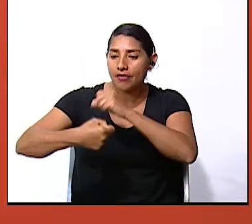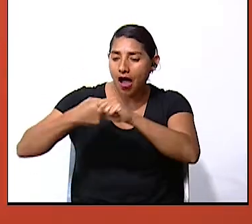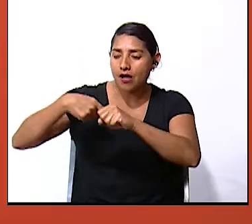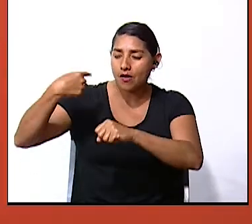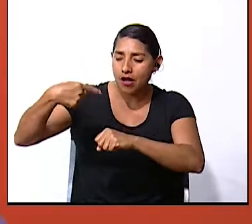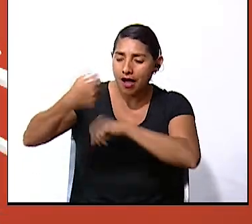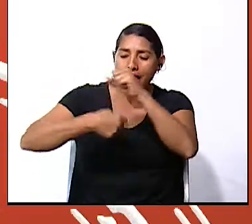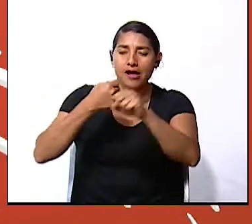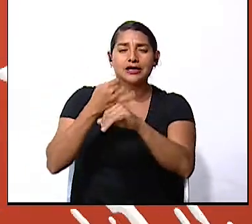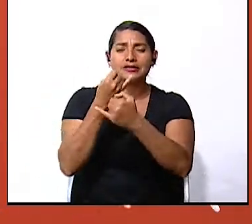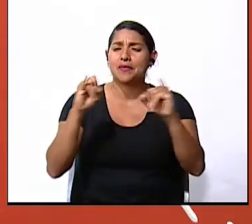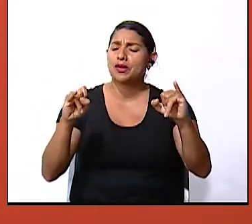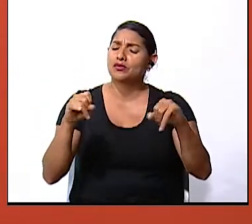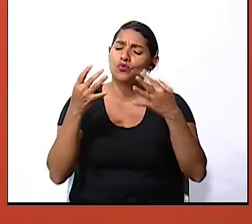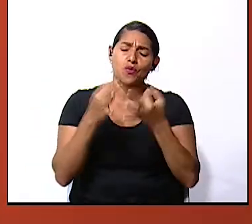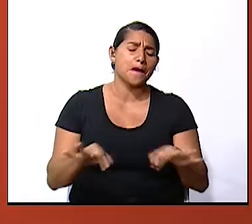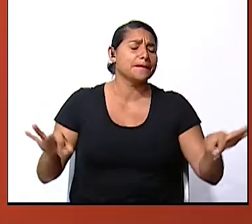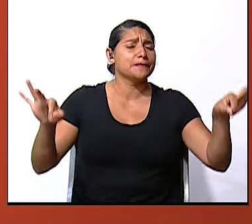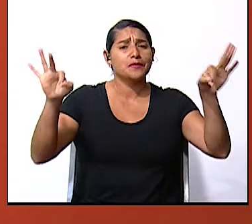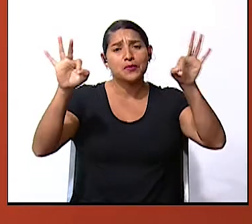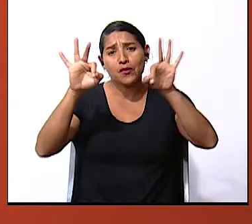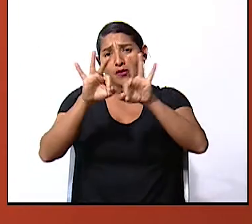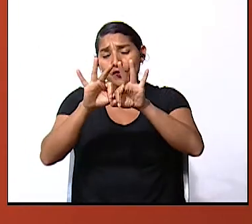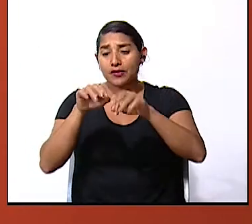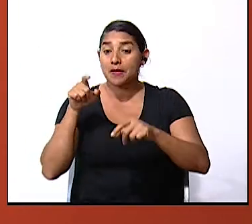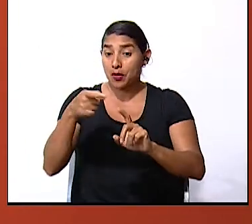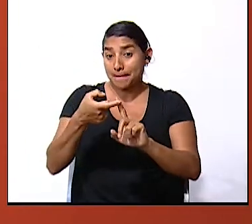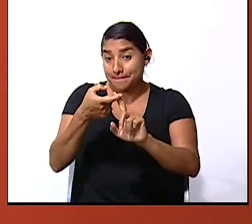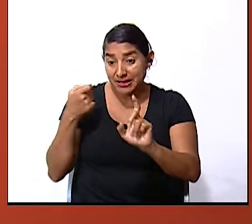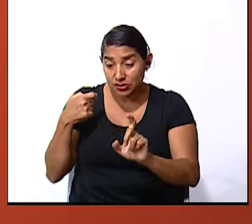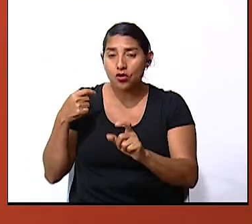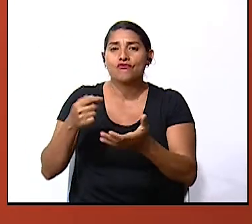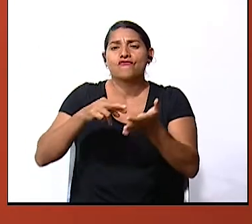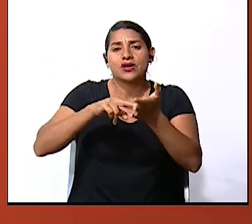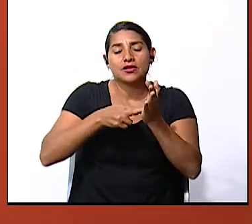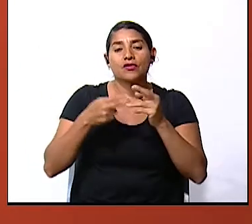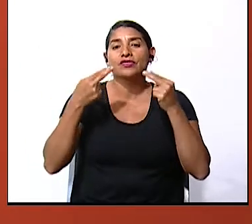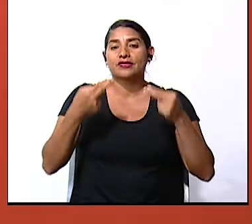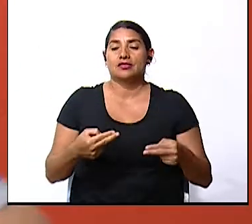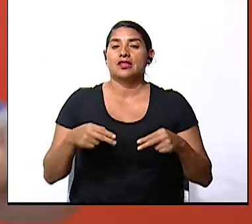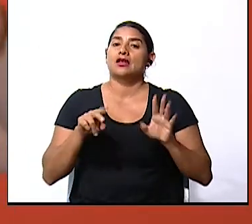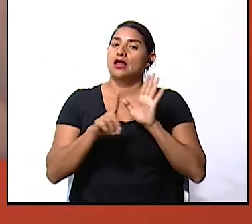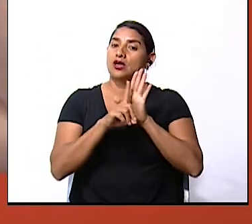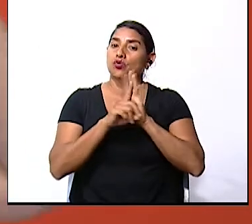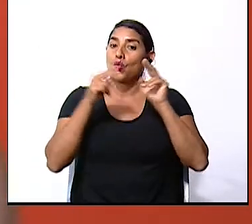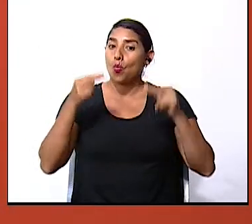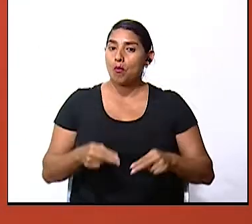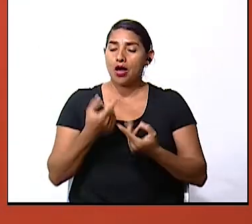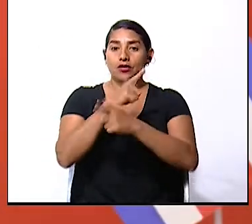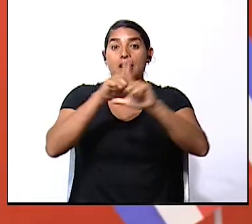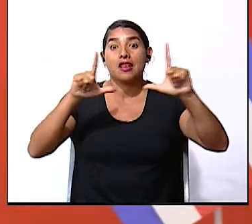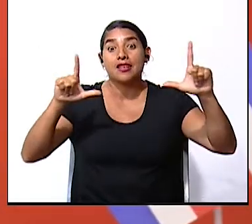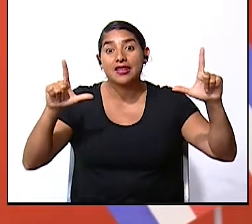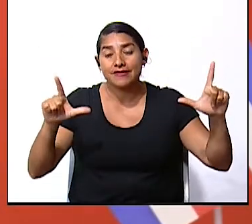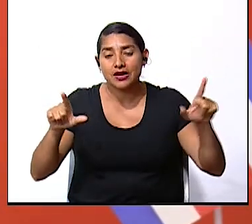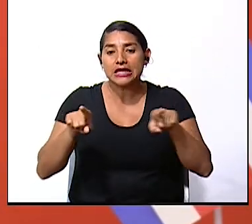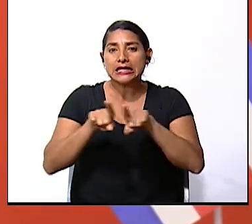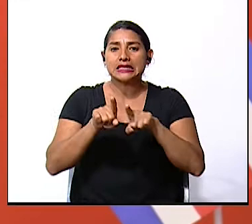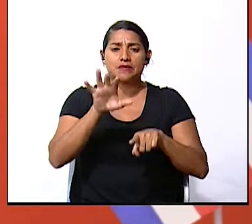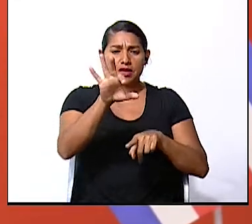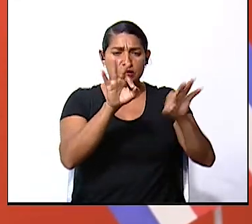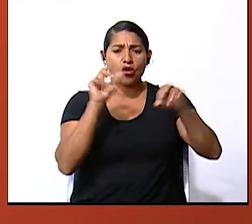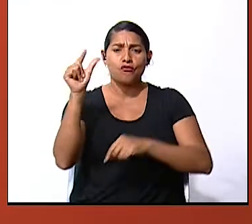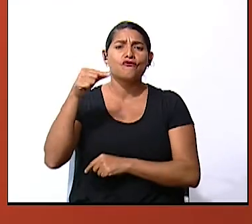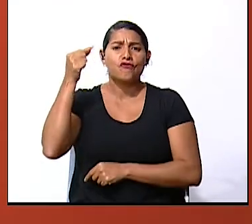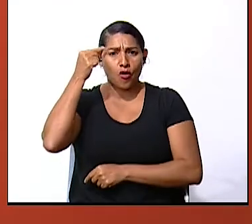La independencia fue muy importante porque a partir de ella se ratifican los derechos humanos, el derecho a la libertad y a elegir la forma